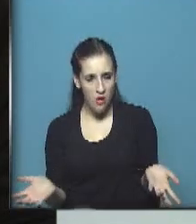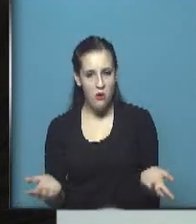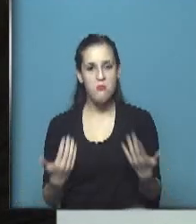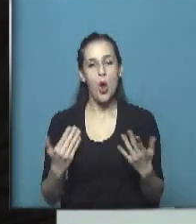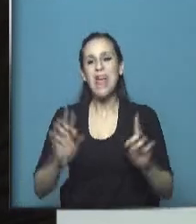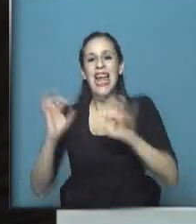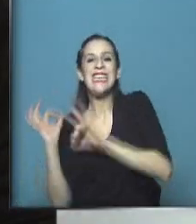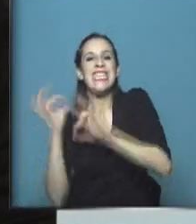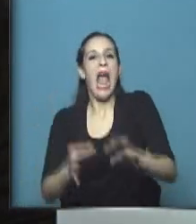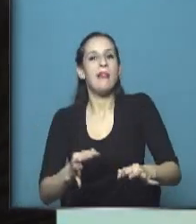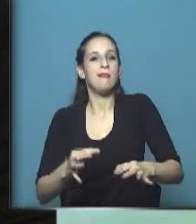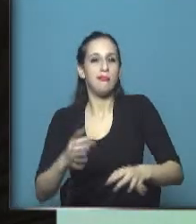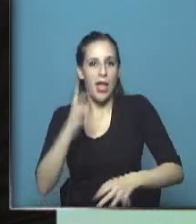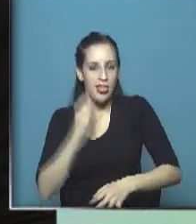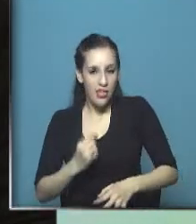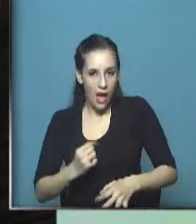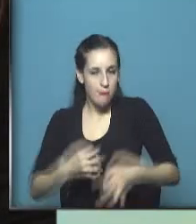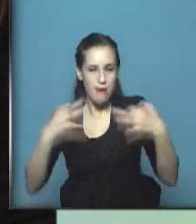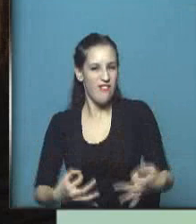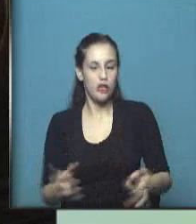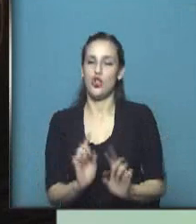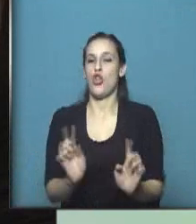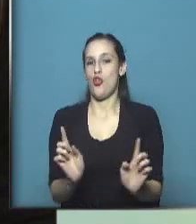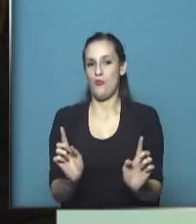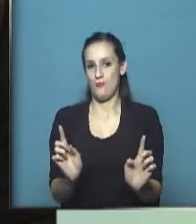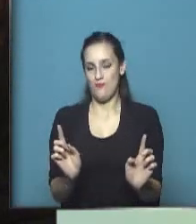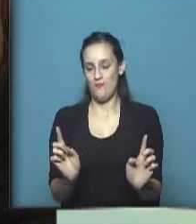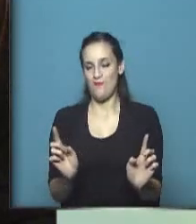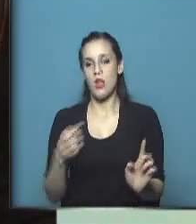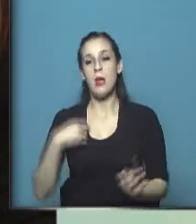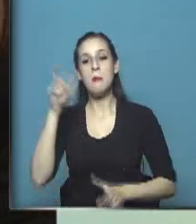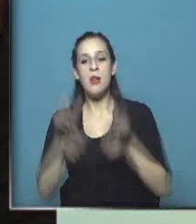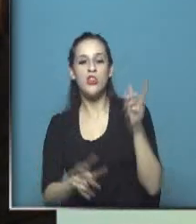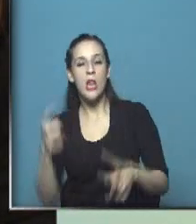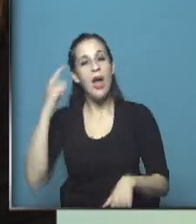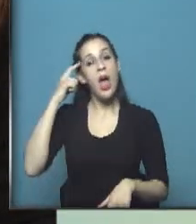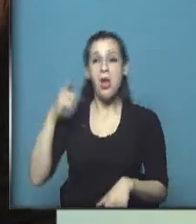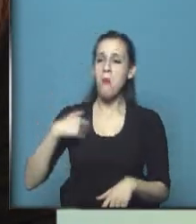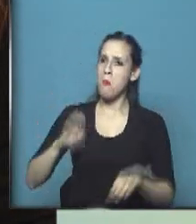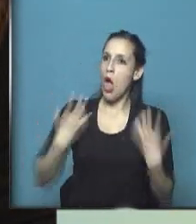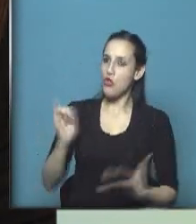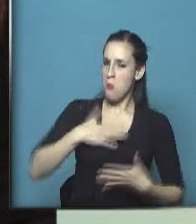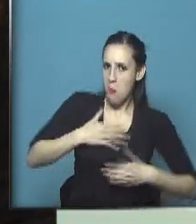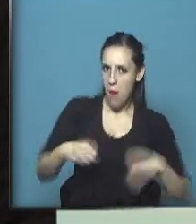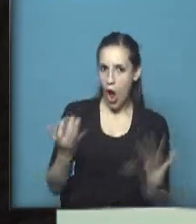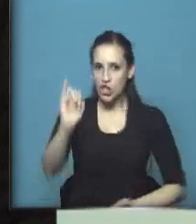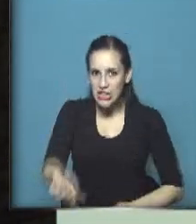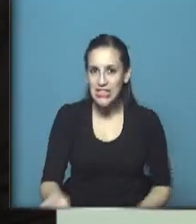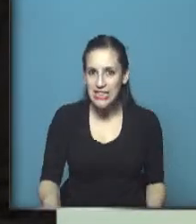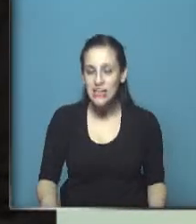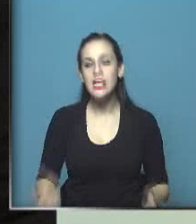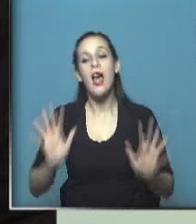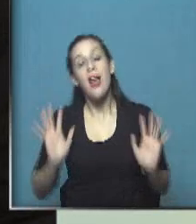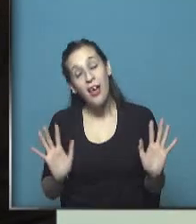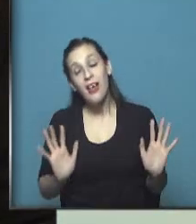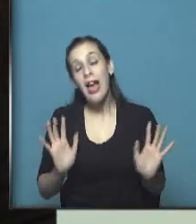llegar a ese final de día tan esperado. No, si bien hay gente que te dice, pero a mí me mejora, yo me siento mejor. A eso iba, hay un